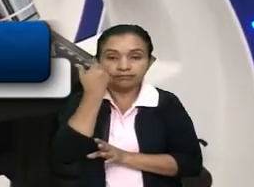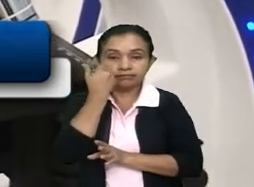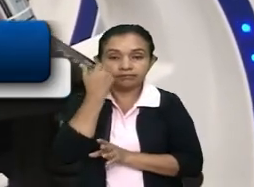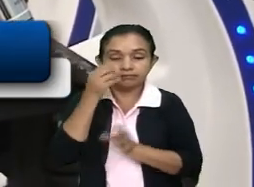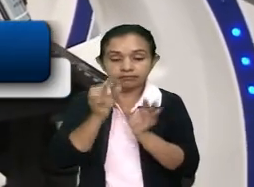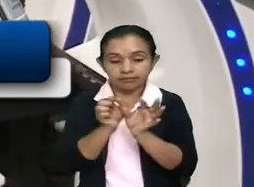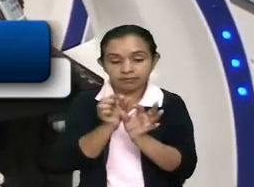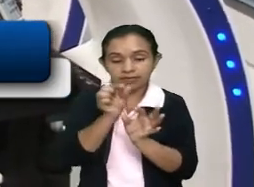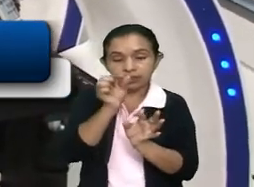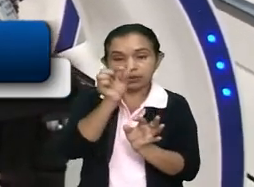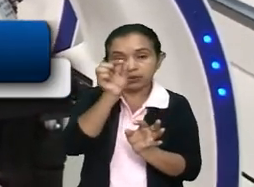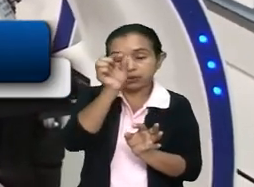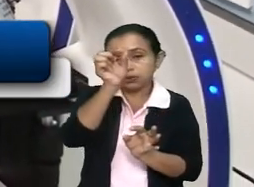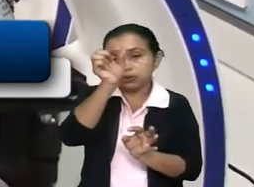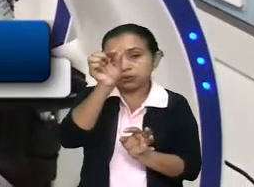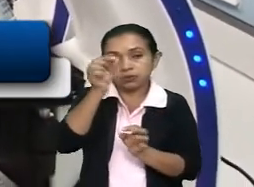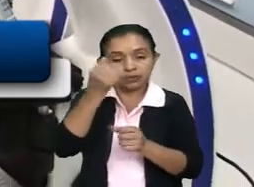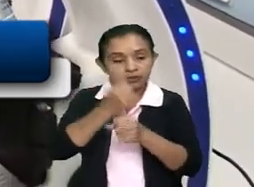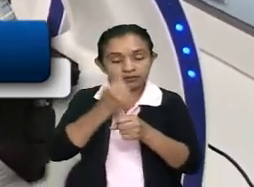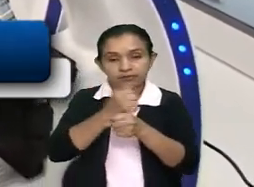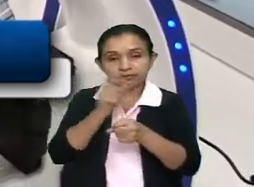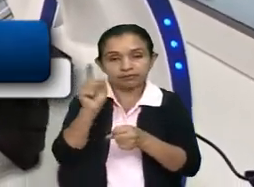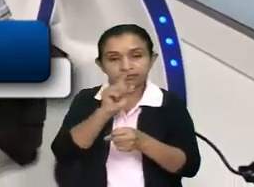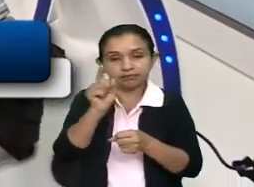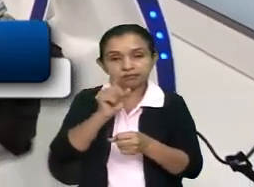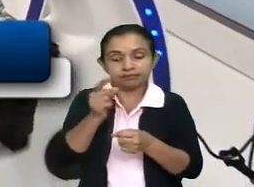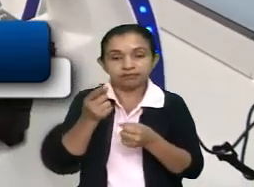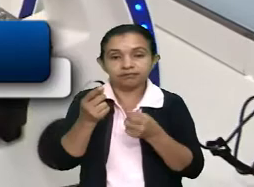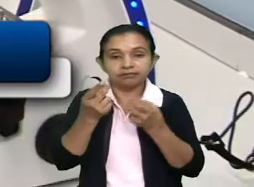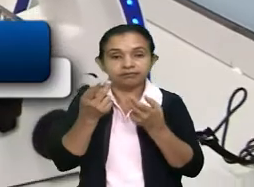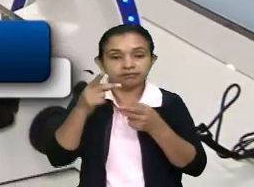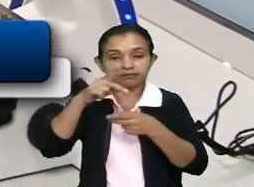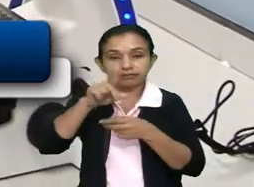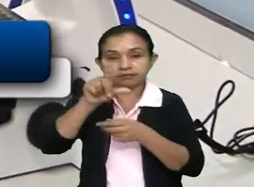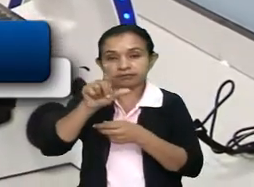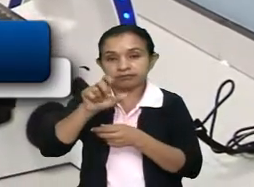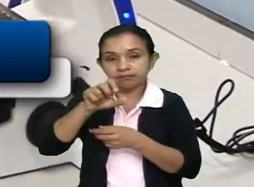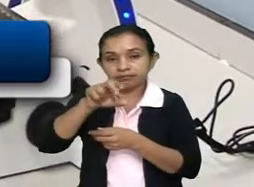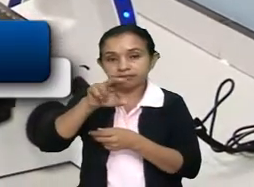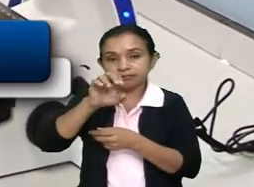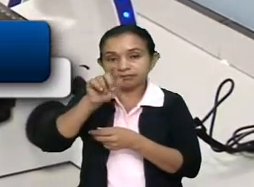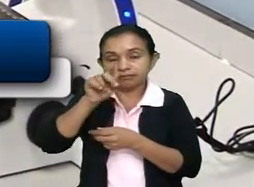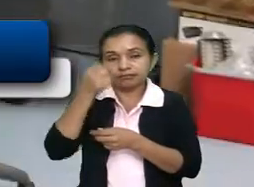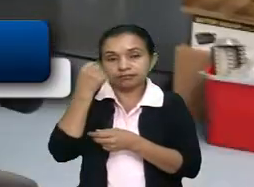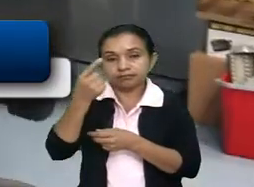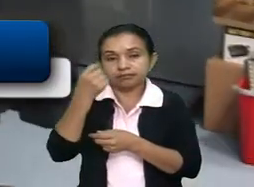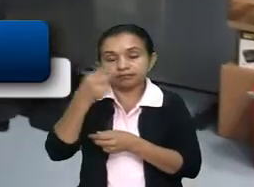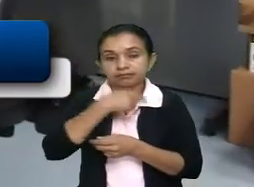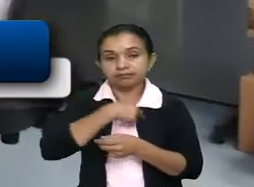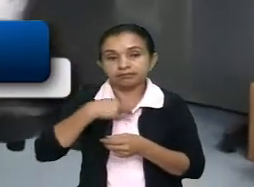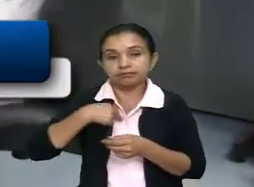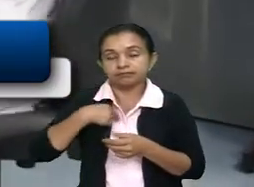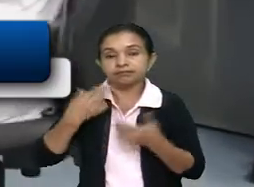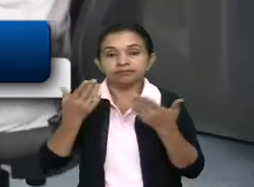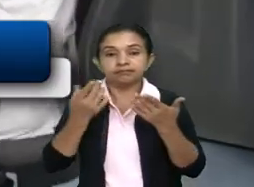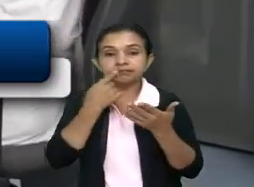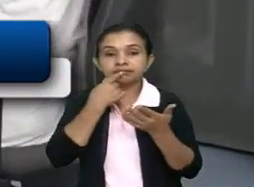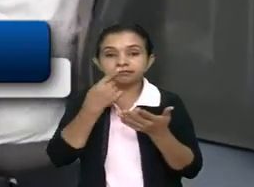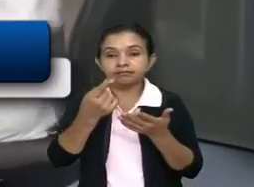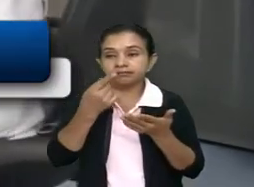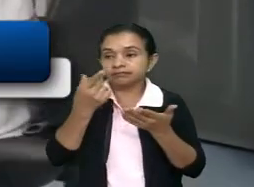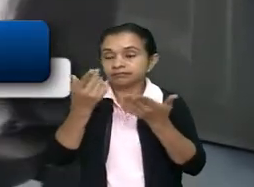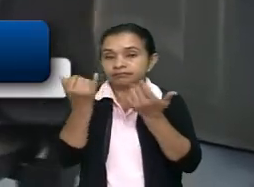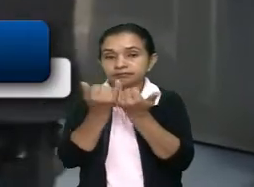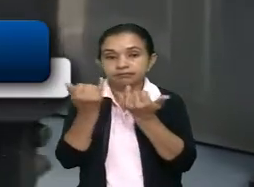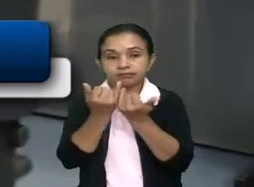ejemplo que la médula no funciona bien entonces no está produciendo suficiente cantidad de plaquetas igual hay que ponerle este plaquetas